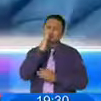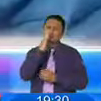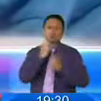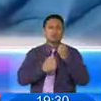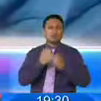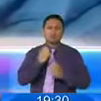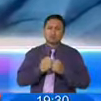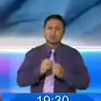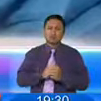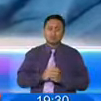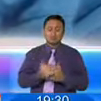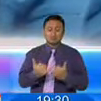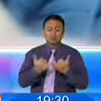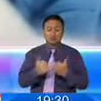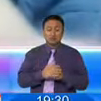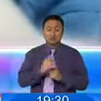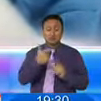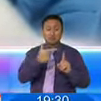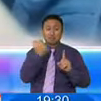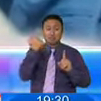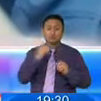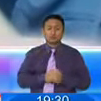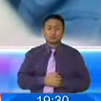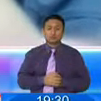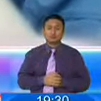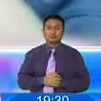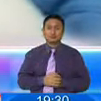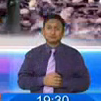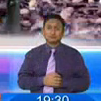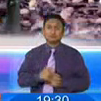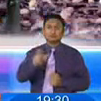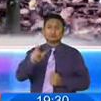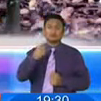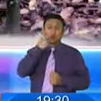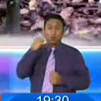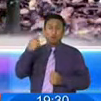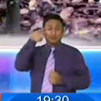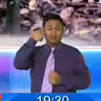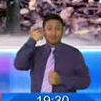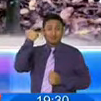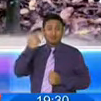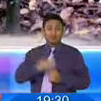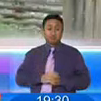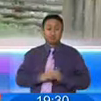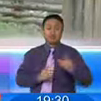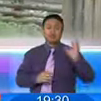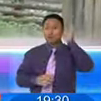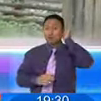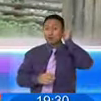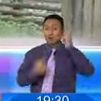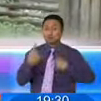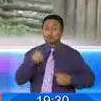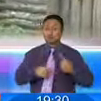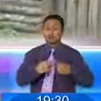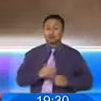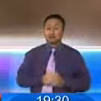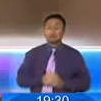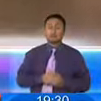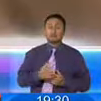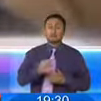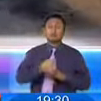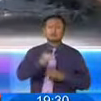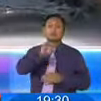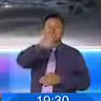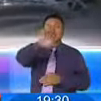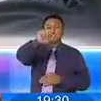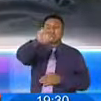que terminaron con un intento de femicidio y el suicidio en el recinto Candilejo del Cantón Baba, zona rural donde